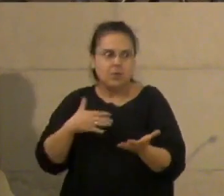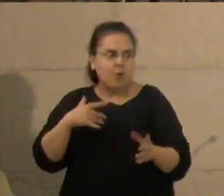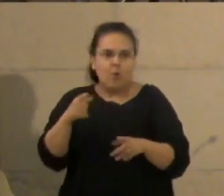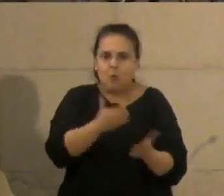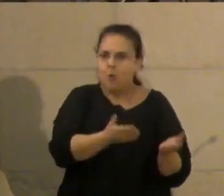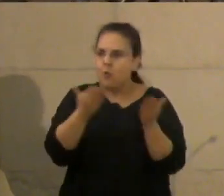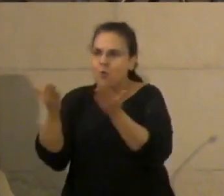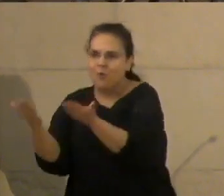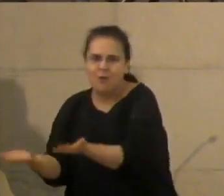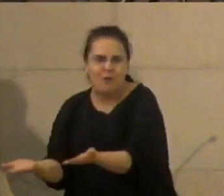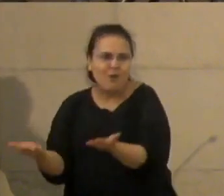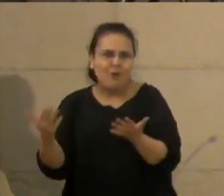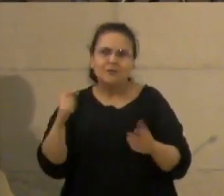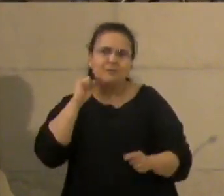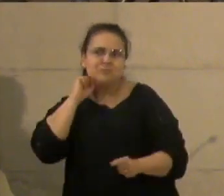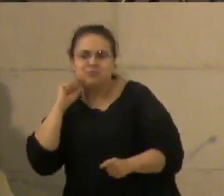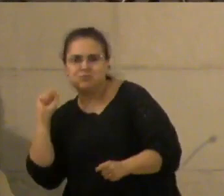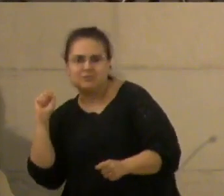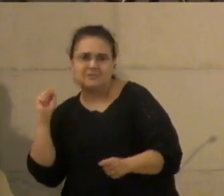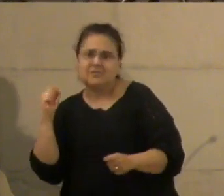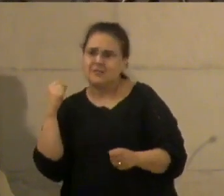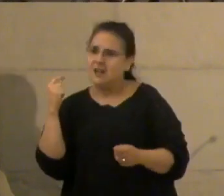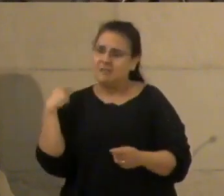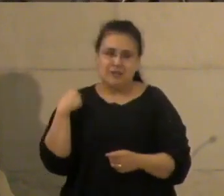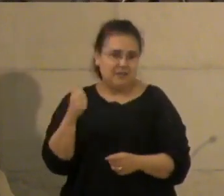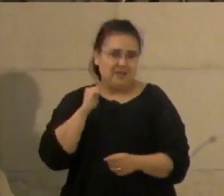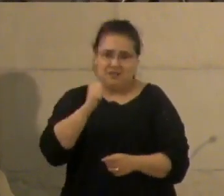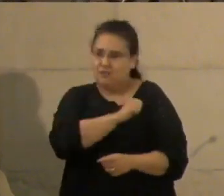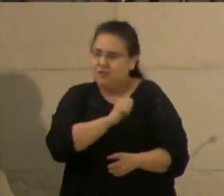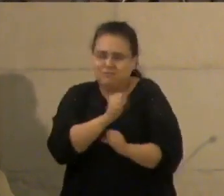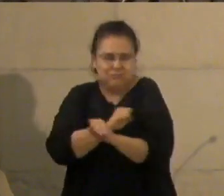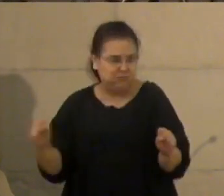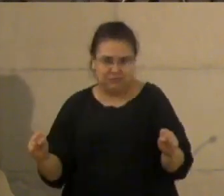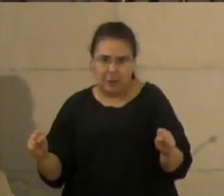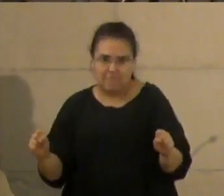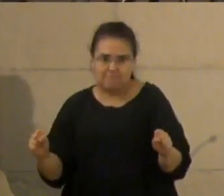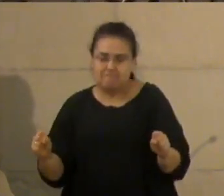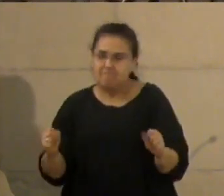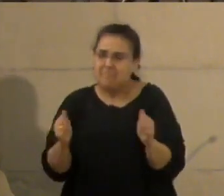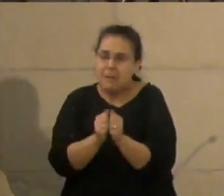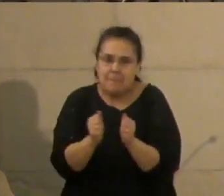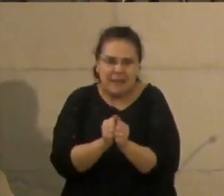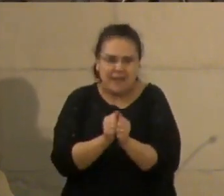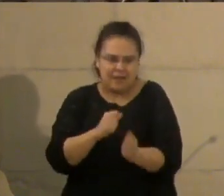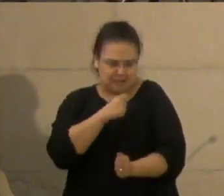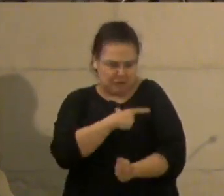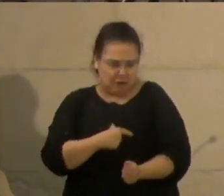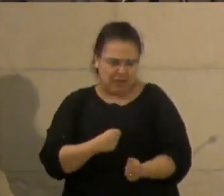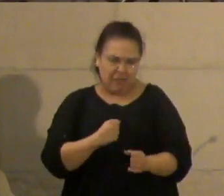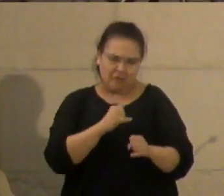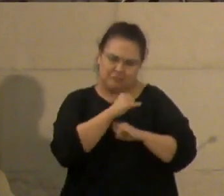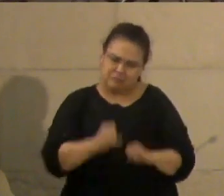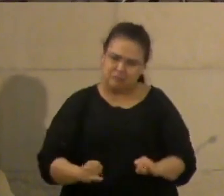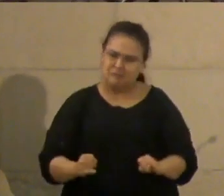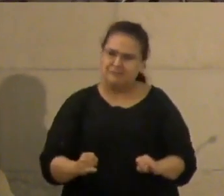otros porque vemos que solos no podemos. Piedras que están desgarrando el corazón al tener